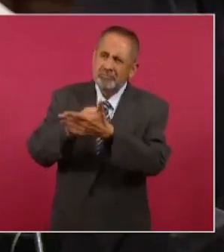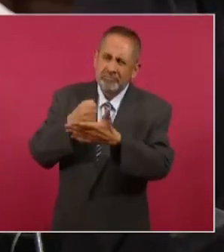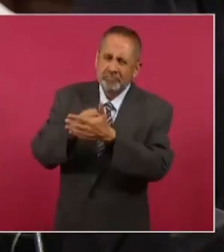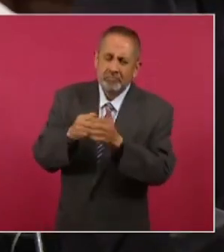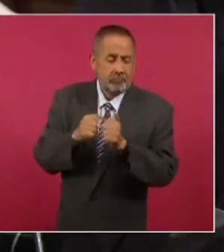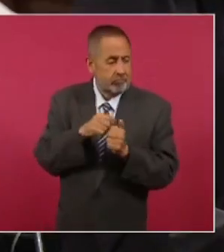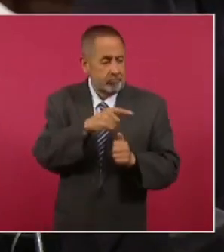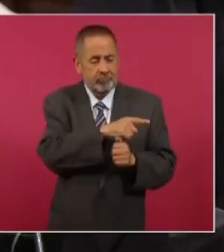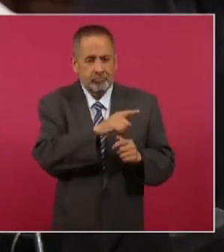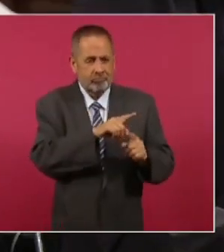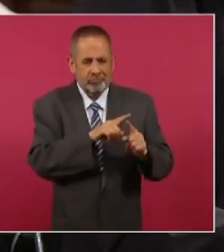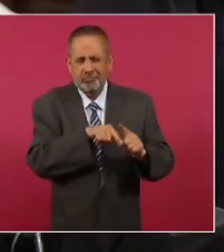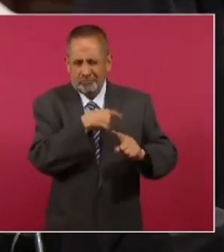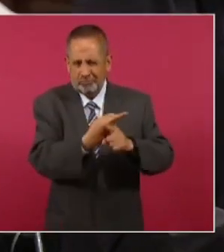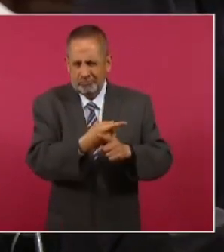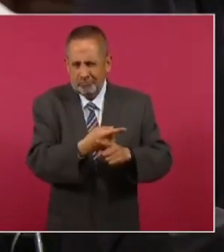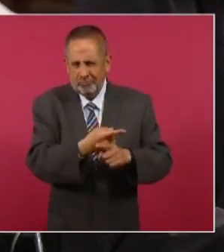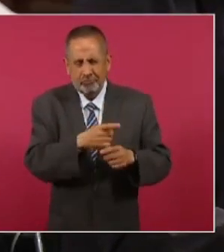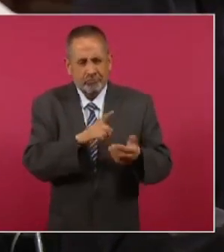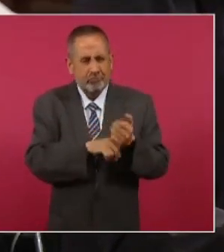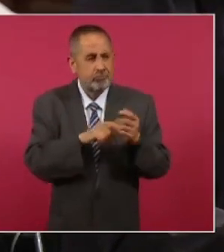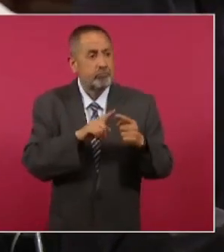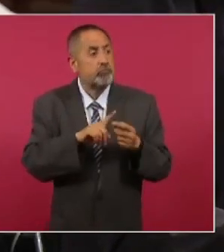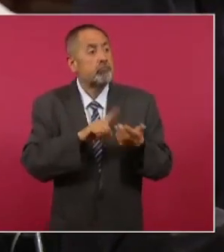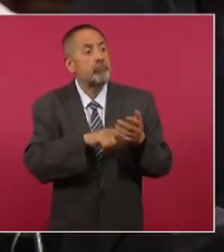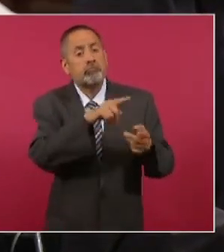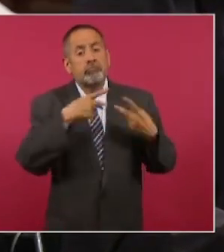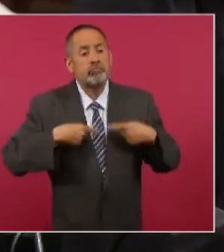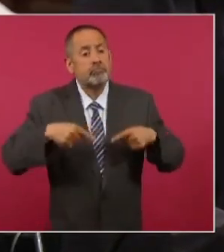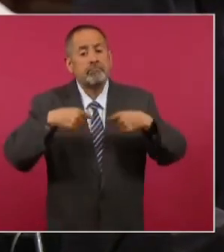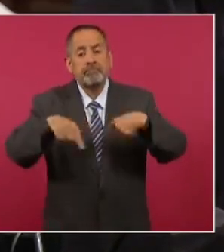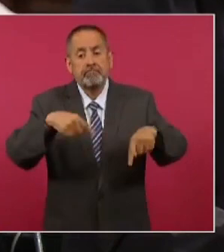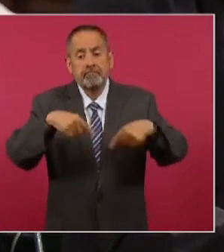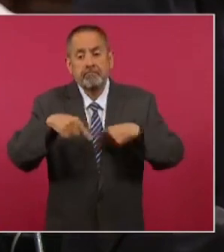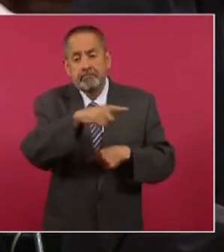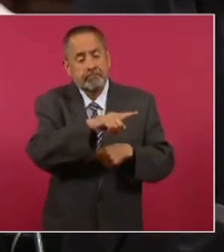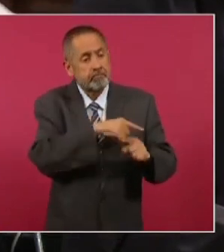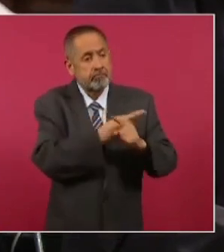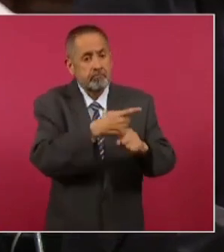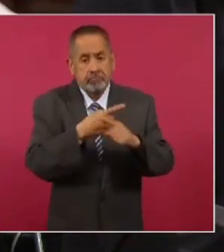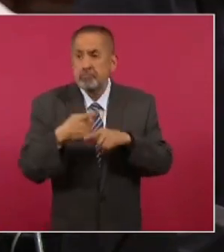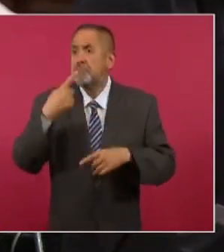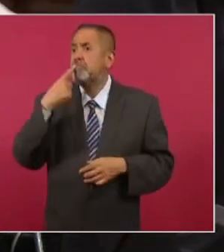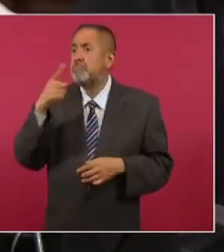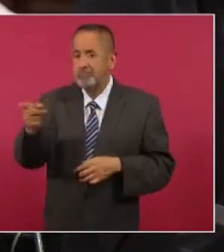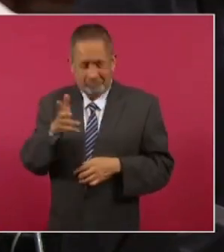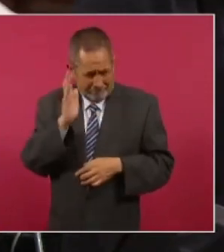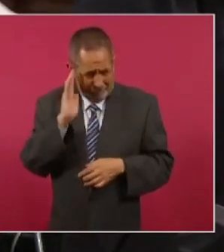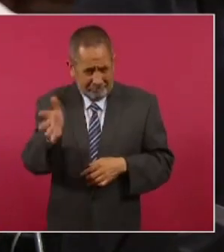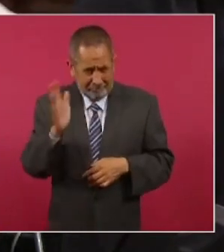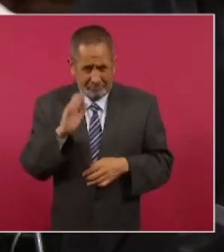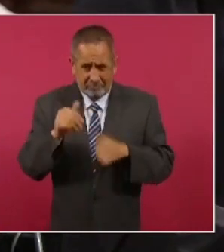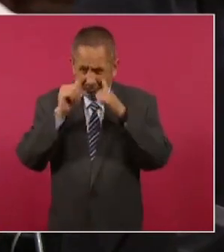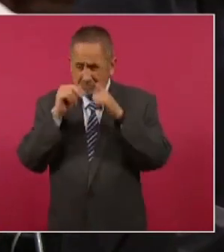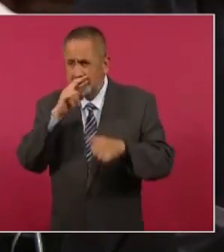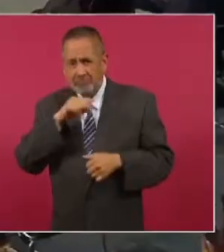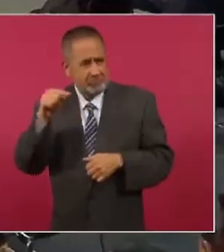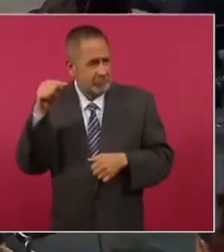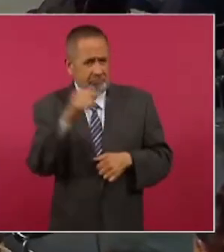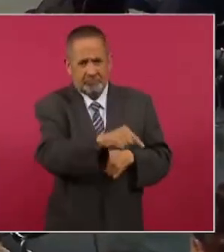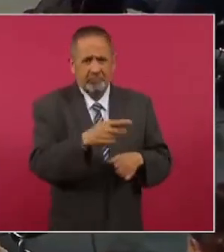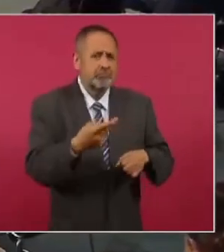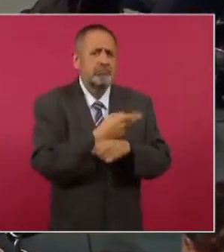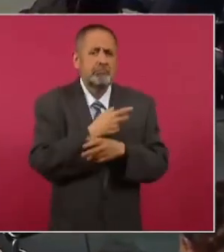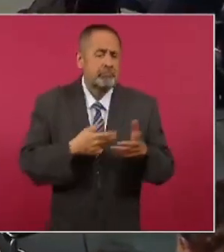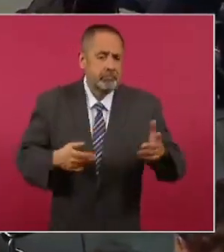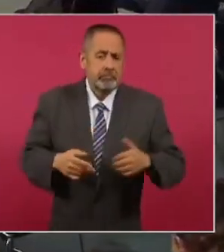de violación en los que están involucrados futbolistas sea que ya están denunciados bueno sean atendidos de manera urgente